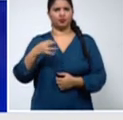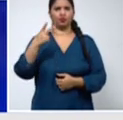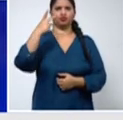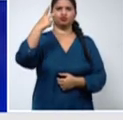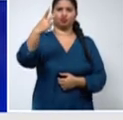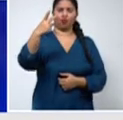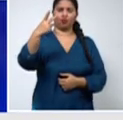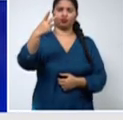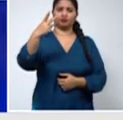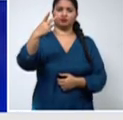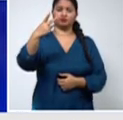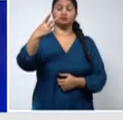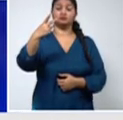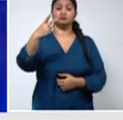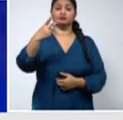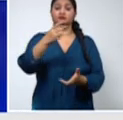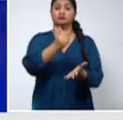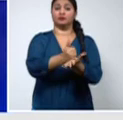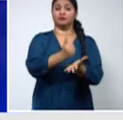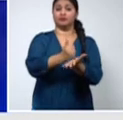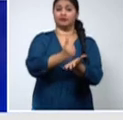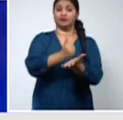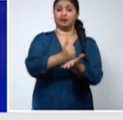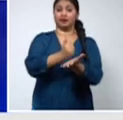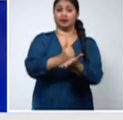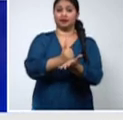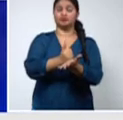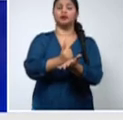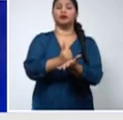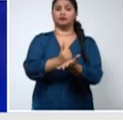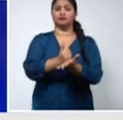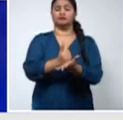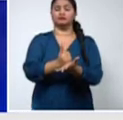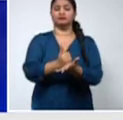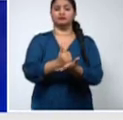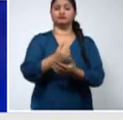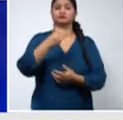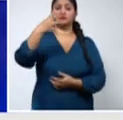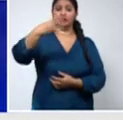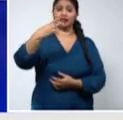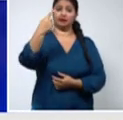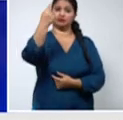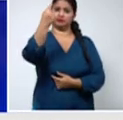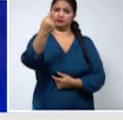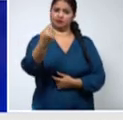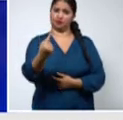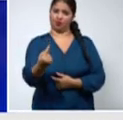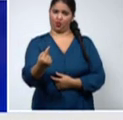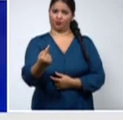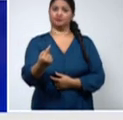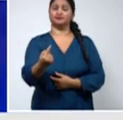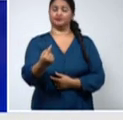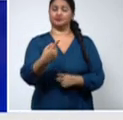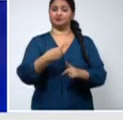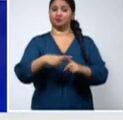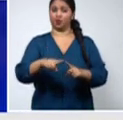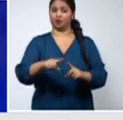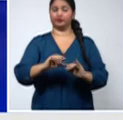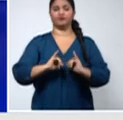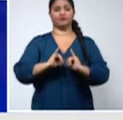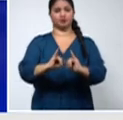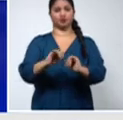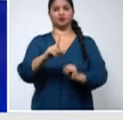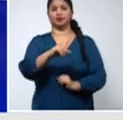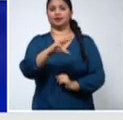Matanzas, Perico y Jovellanos, un caso autóctono en cada uno. Cienfuegos, otra provincia que